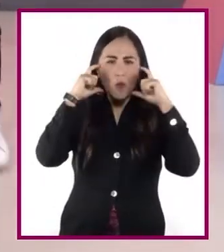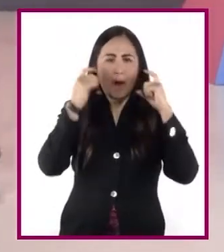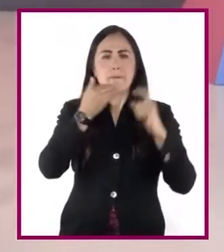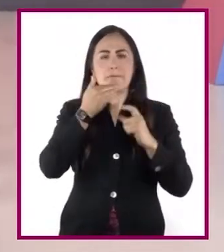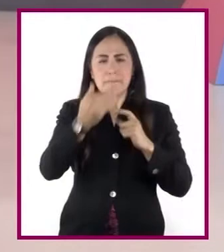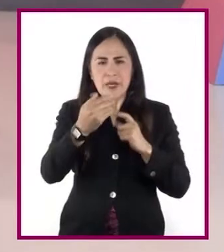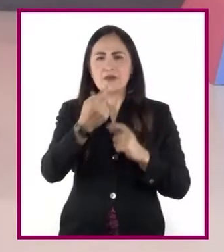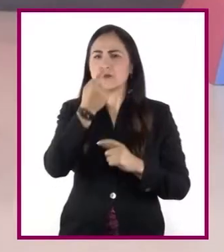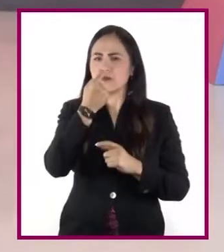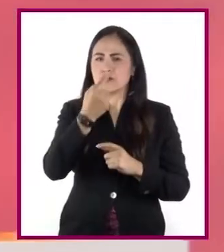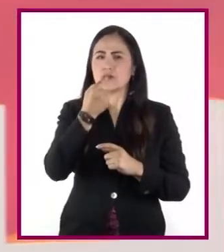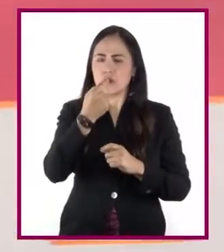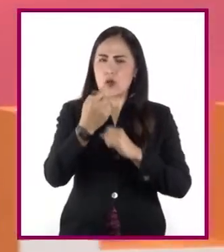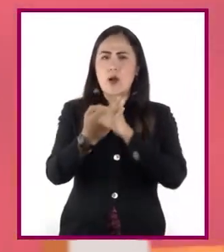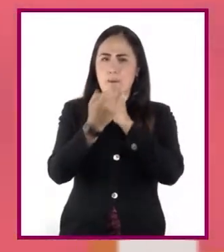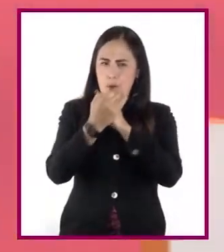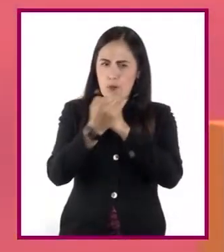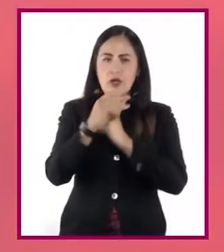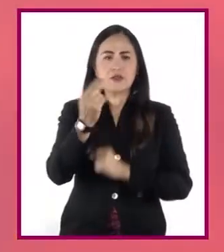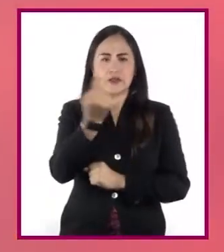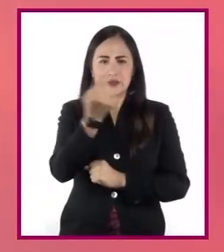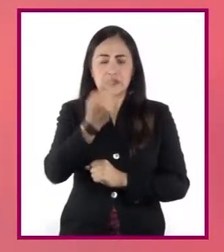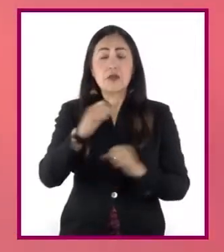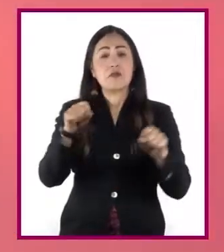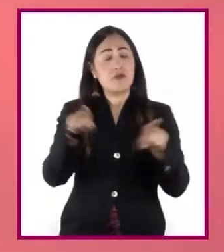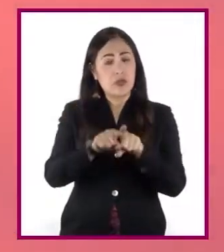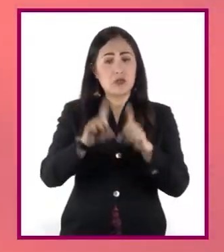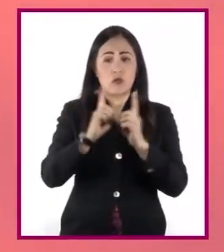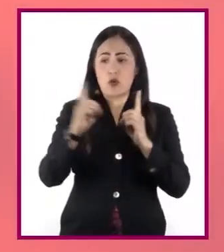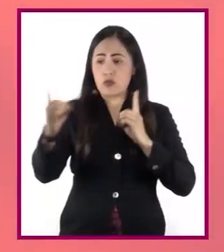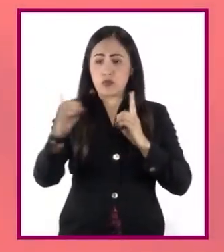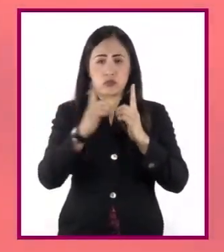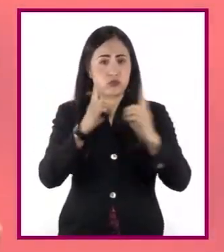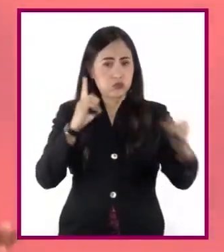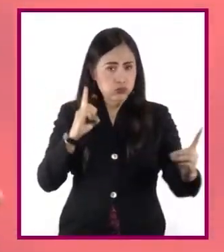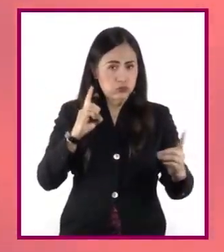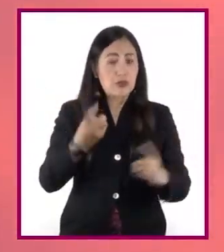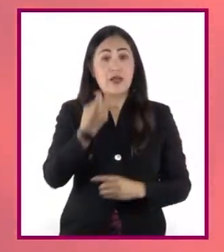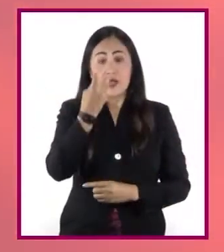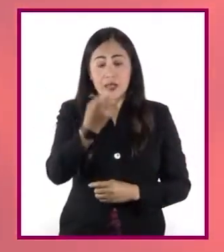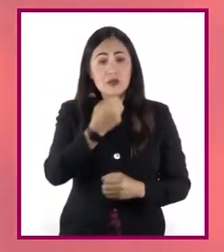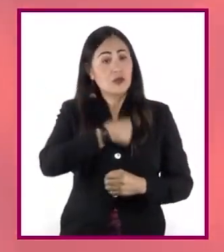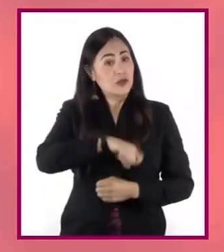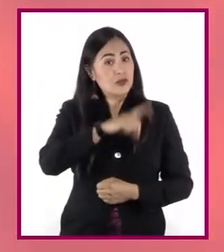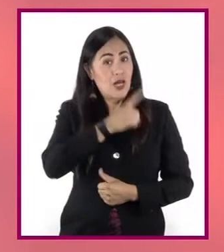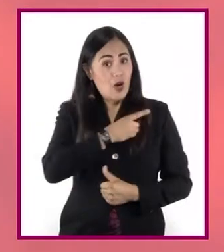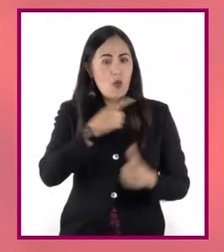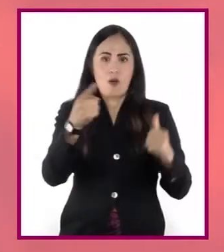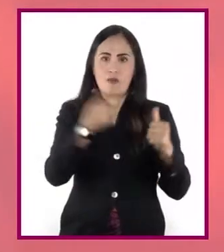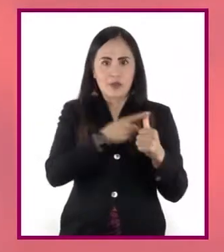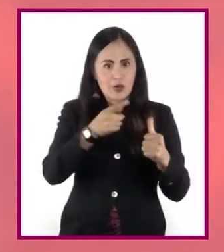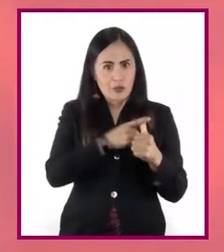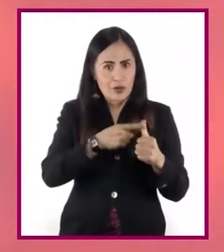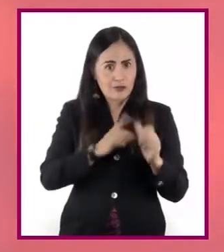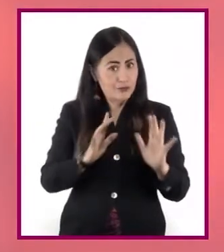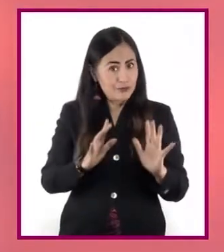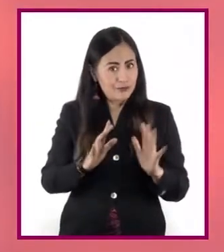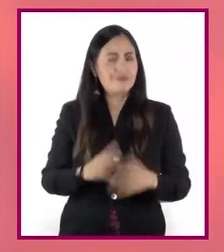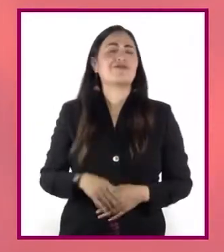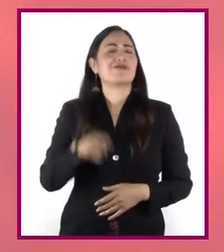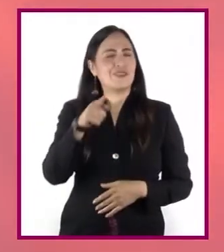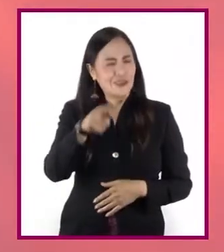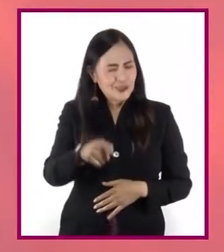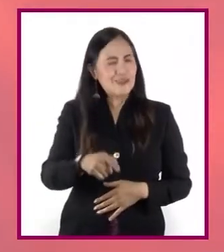forma que cubra nariz y boca, y guardar y pedir la sana distancia. La salud es lo primero. Además,